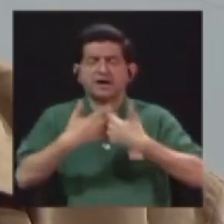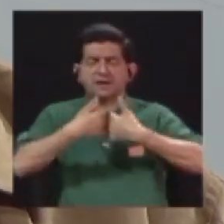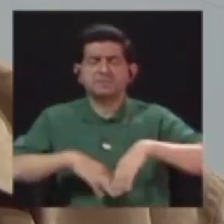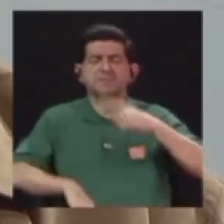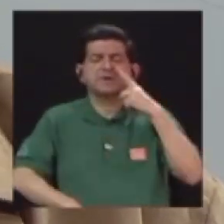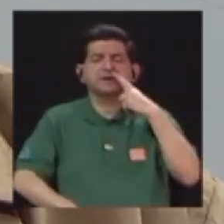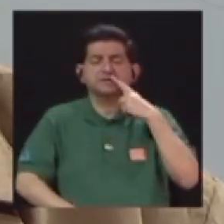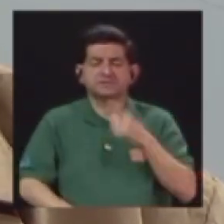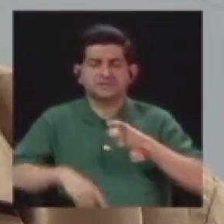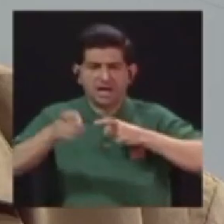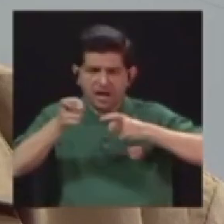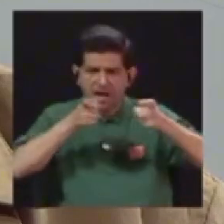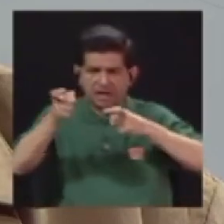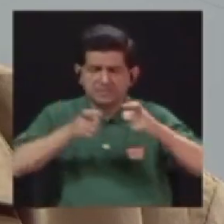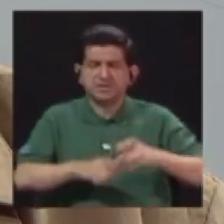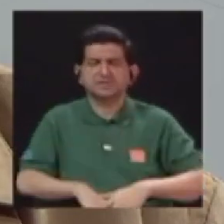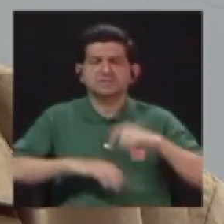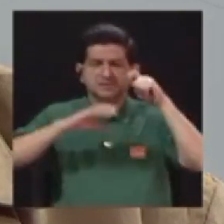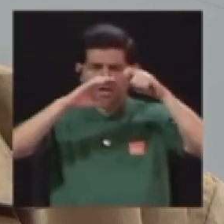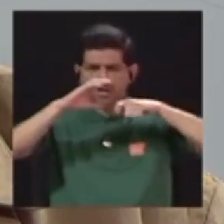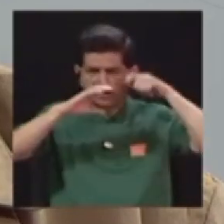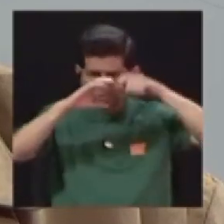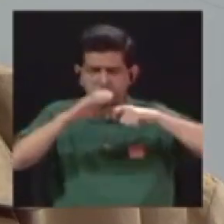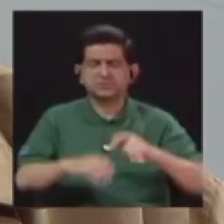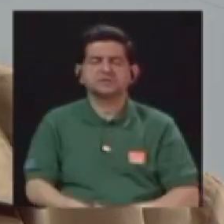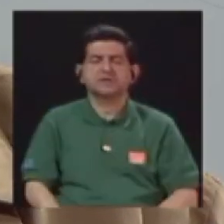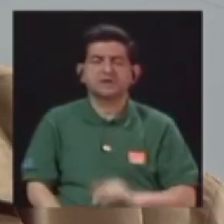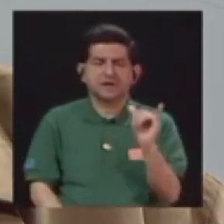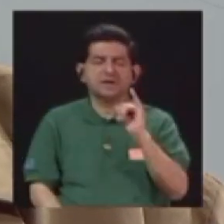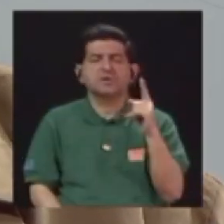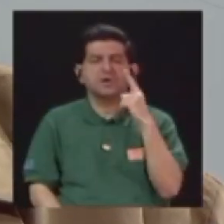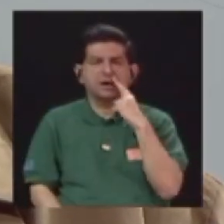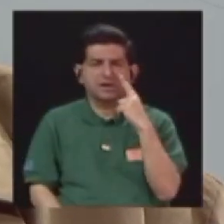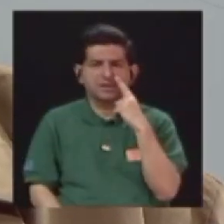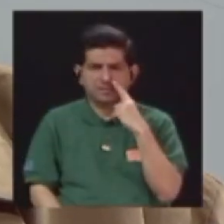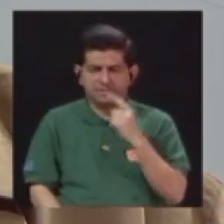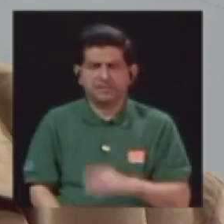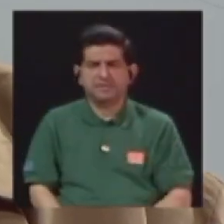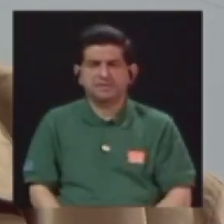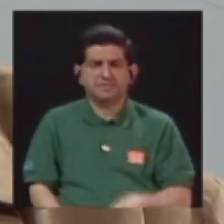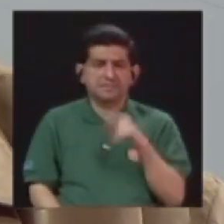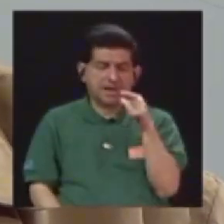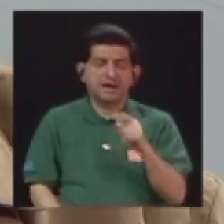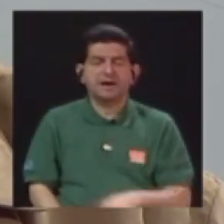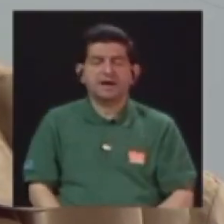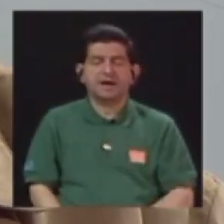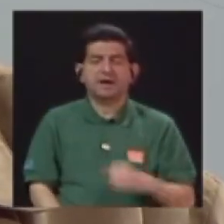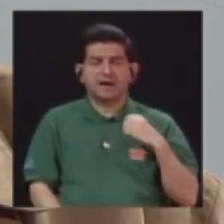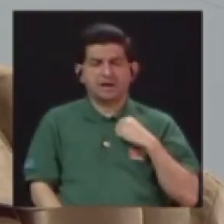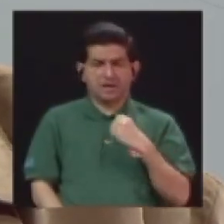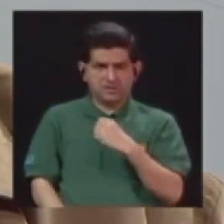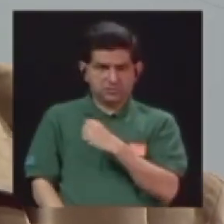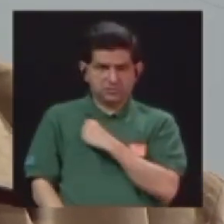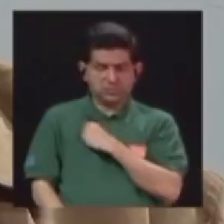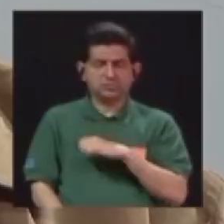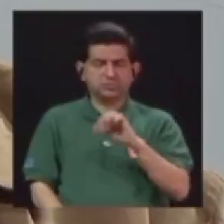papá, administrando también un cine del cual papá era, en sociedad con otra persona,